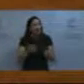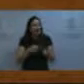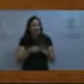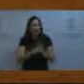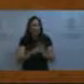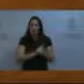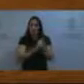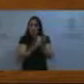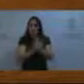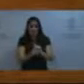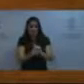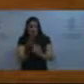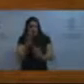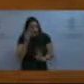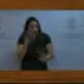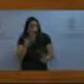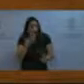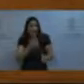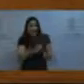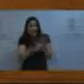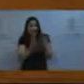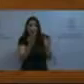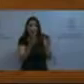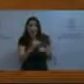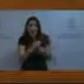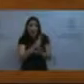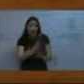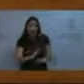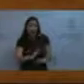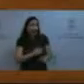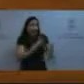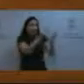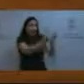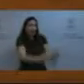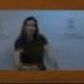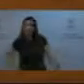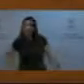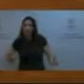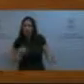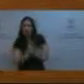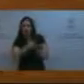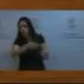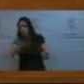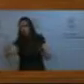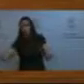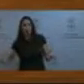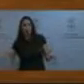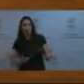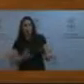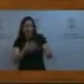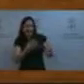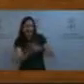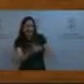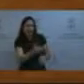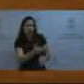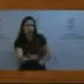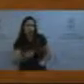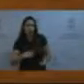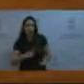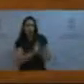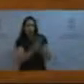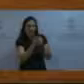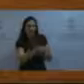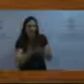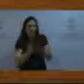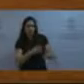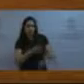ser así, señora consejera, va usted camino de la reprobación. Va usted camino de la reprobación. De su intervención en la mañana de hoy, nuestro